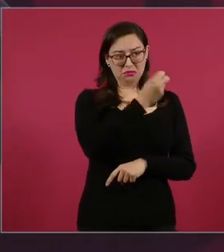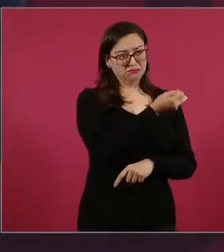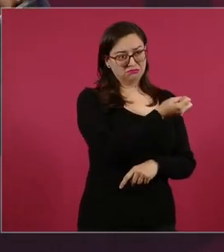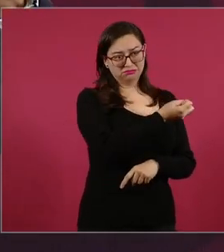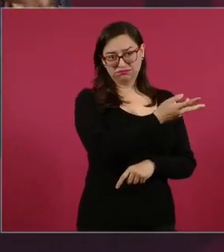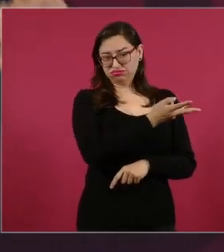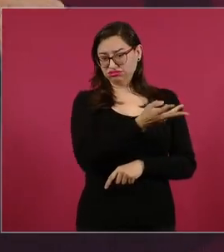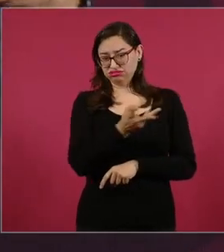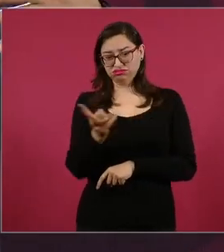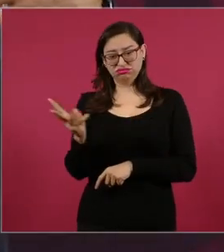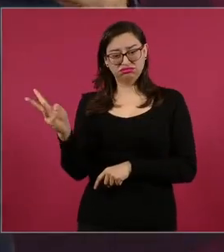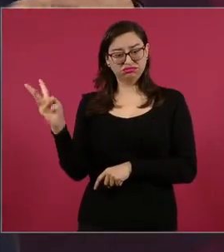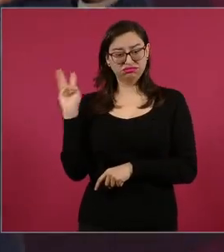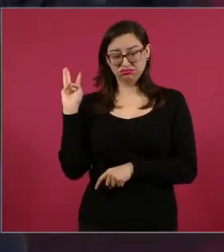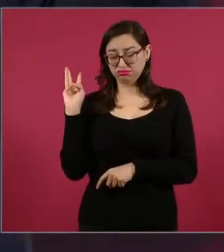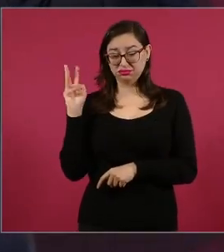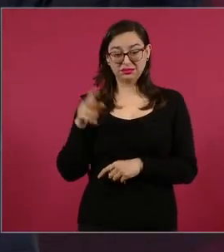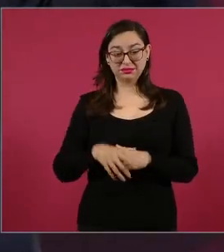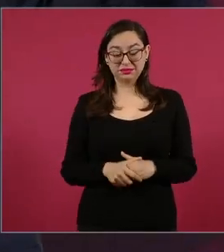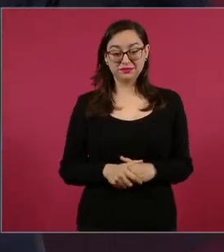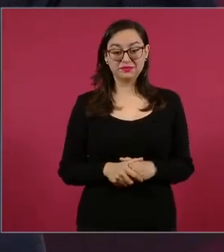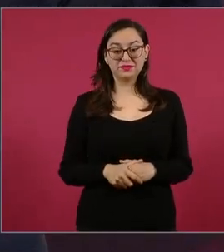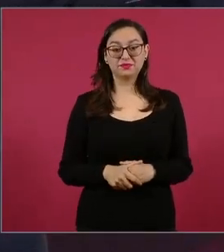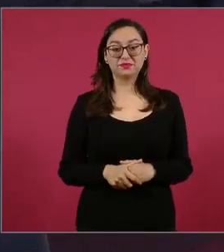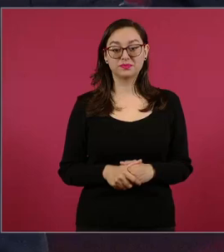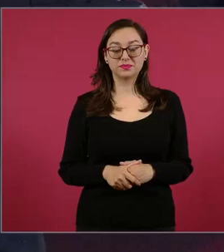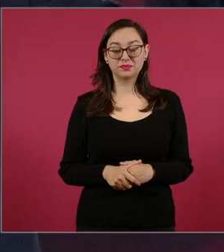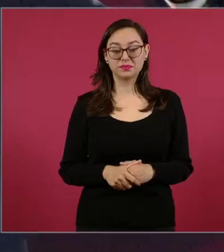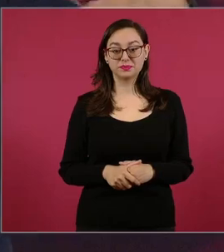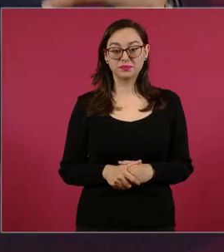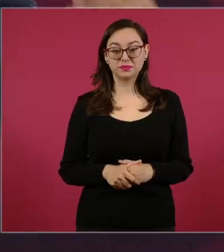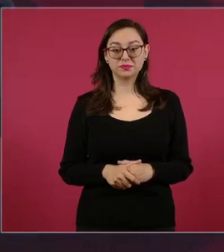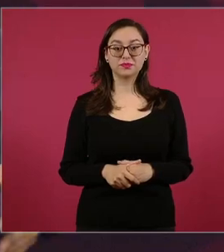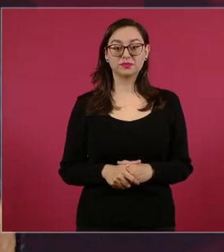Entonces, como la señora que venía de